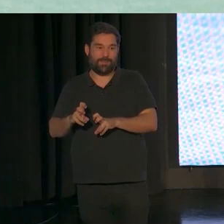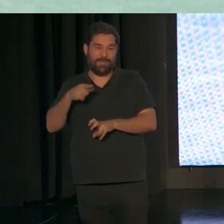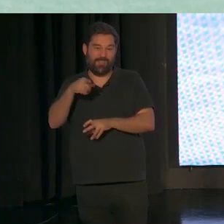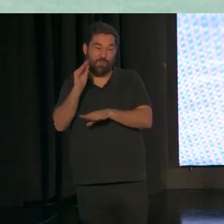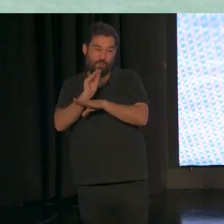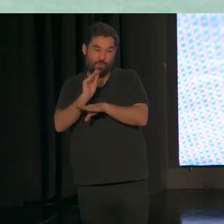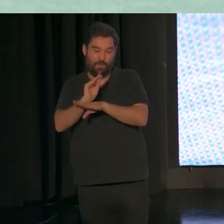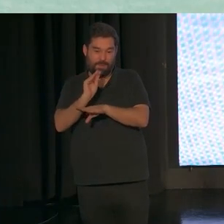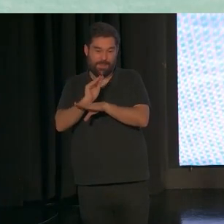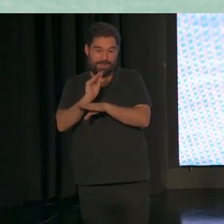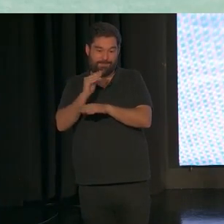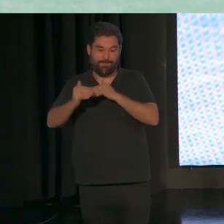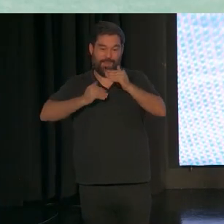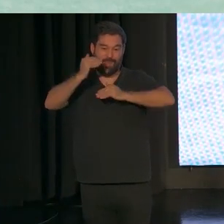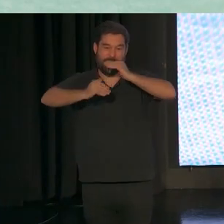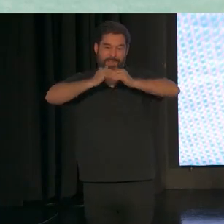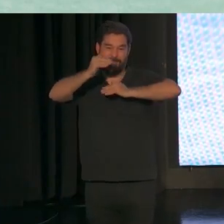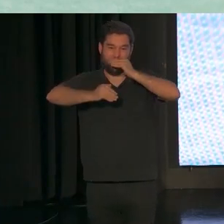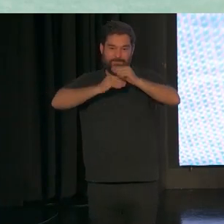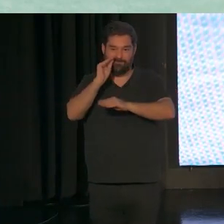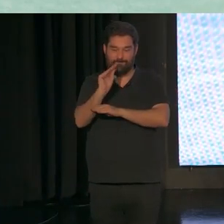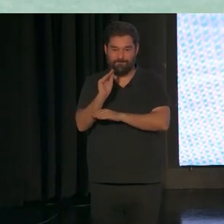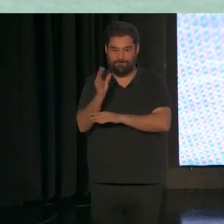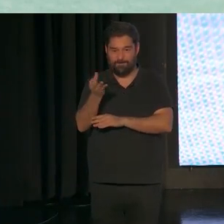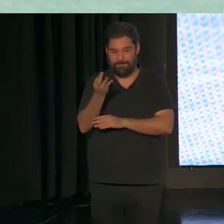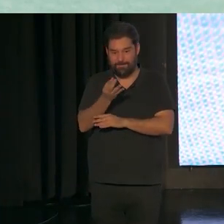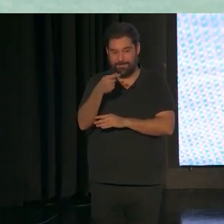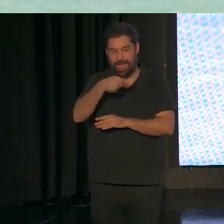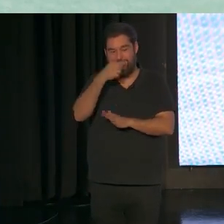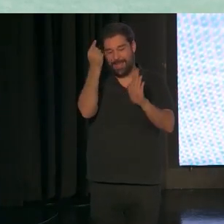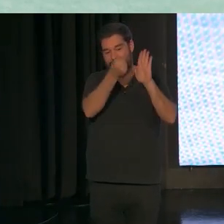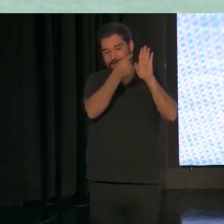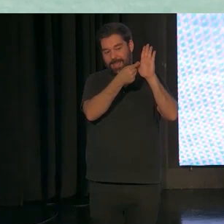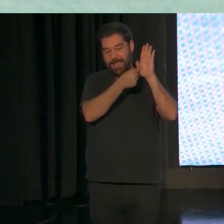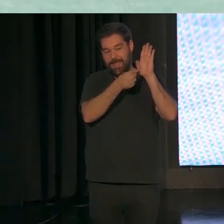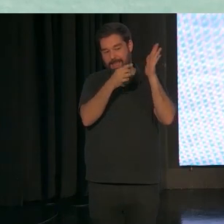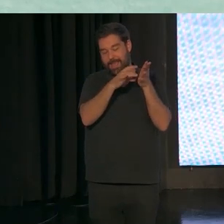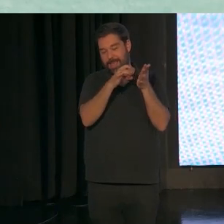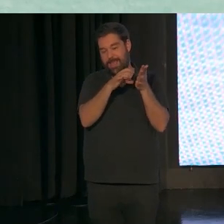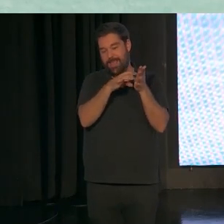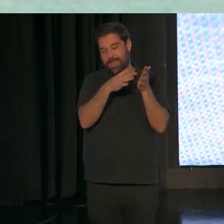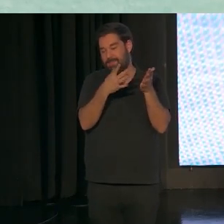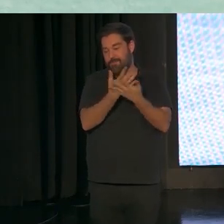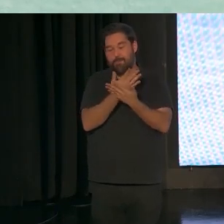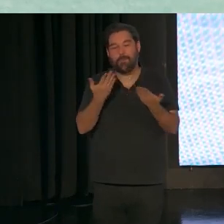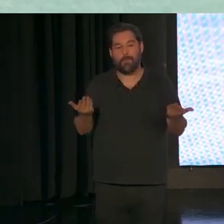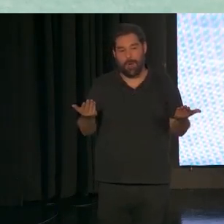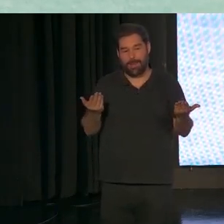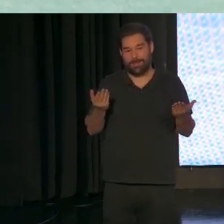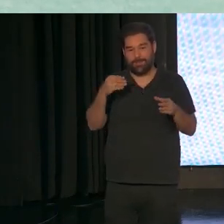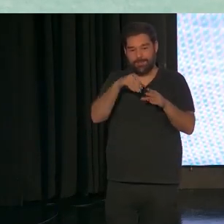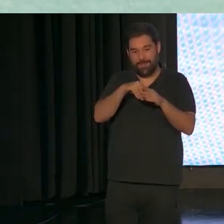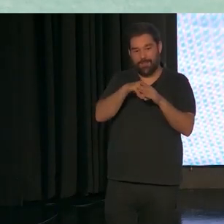cuidar este proceso y qué indicadores de calidad nos dicen que tiene que tener una escuela